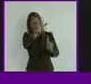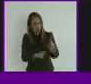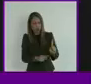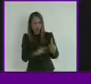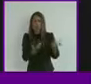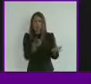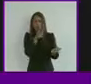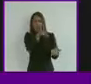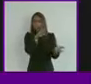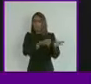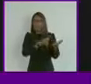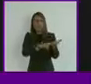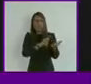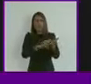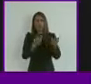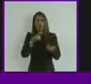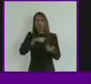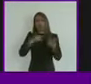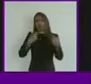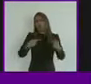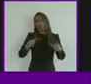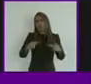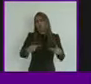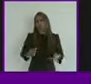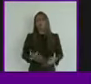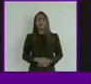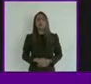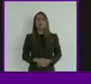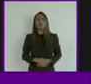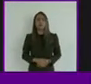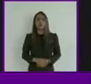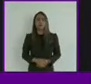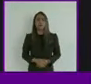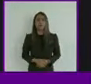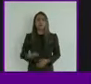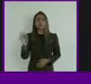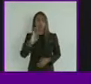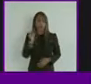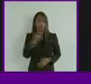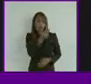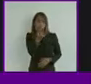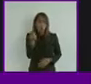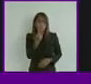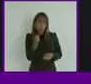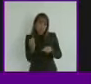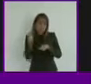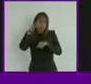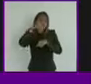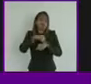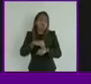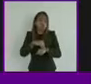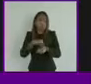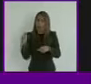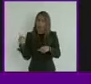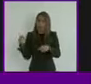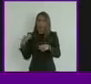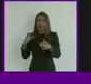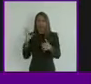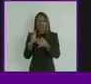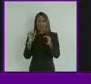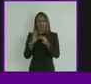¿sale? Entonces, y atendiendo a eso, estaríamos cerrando. Si ustedes quieren decir algo adicional a lo que traen, atendiendo a lo que yo he dicho, si me